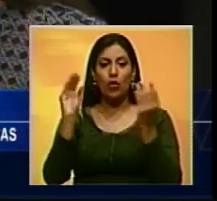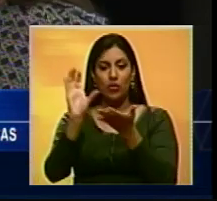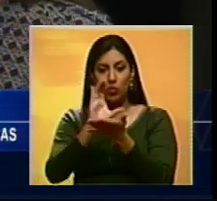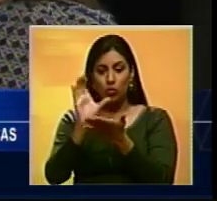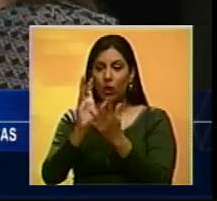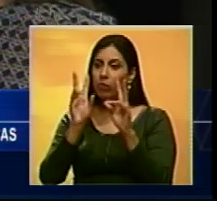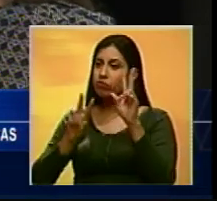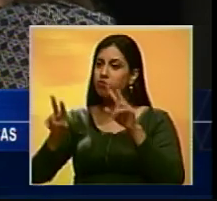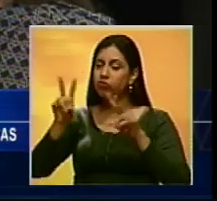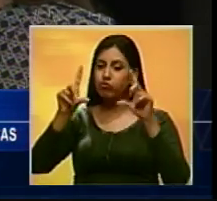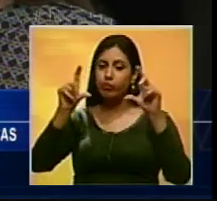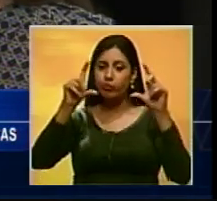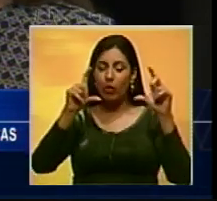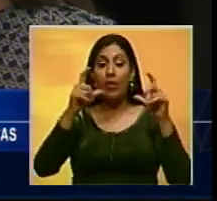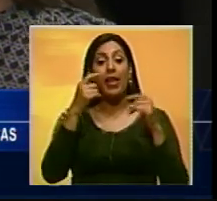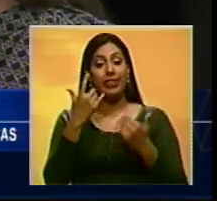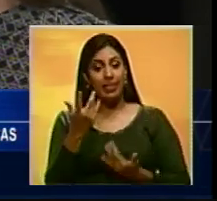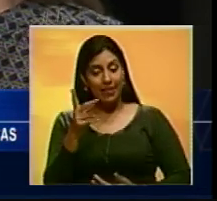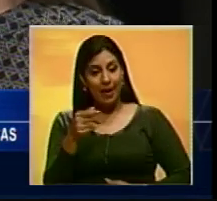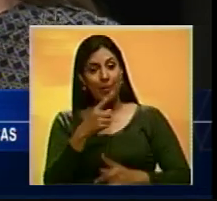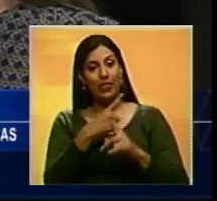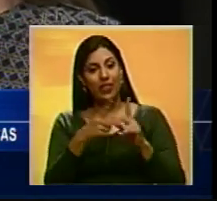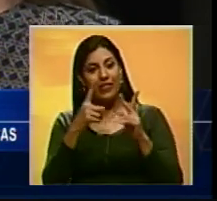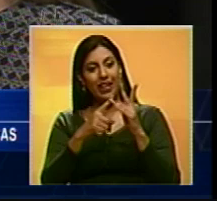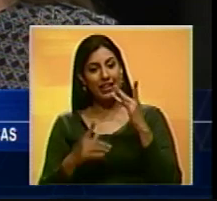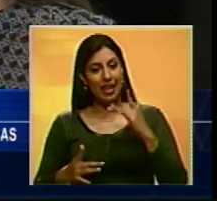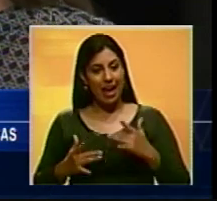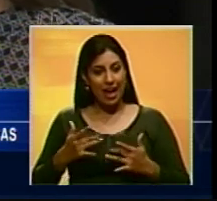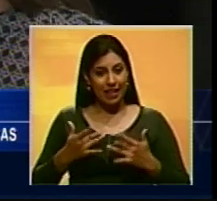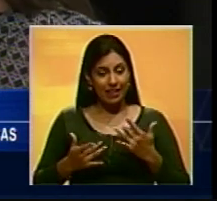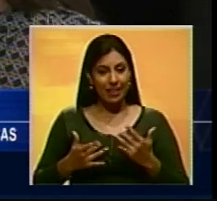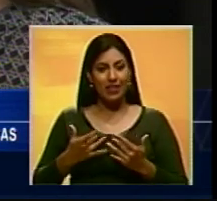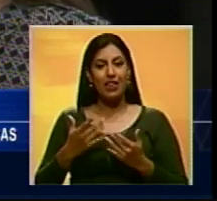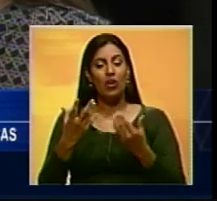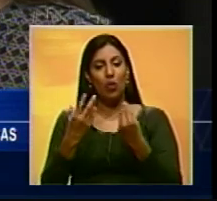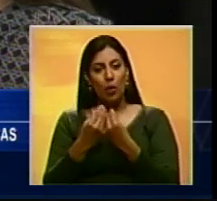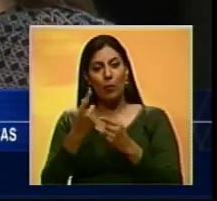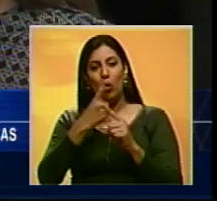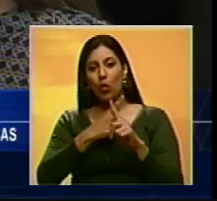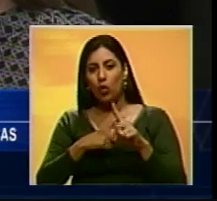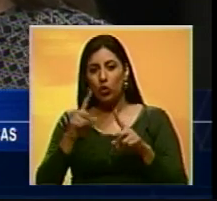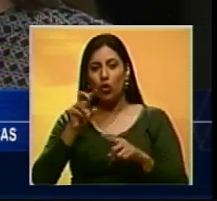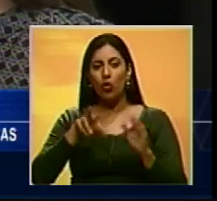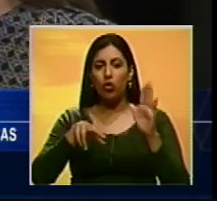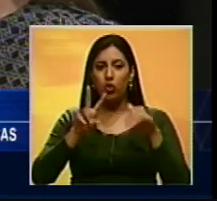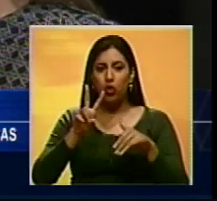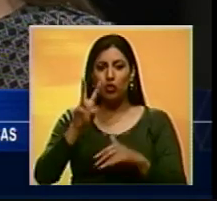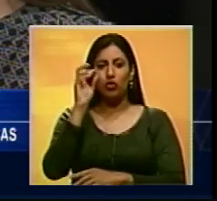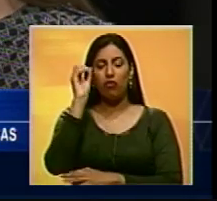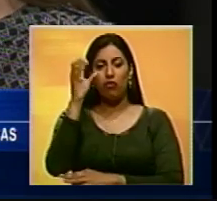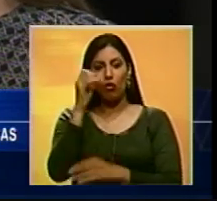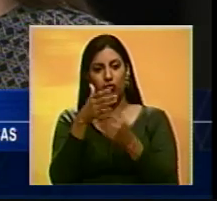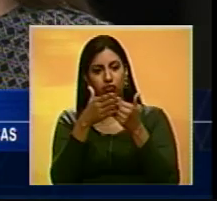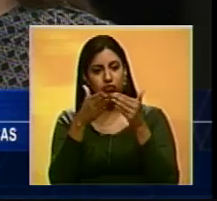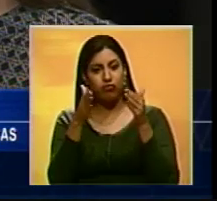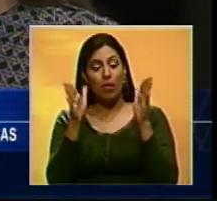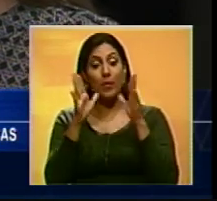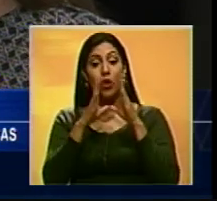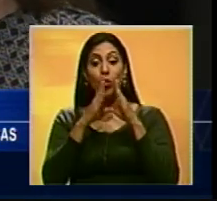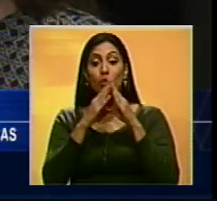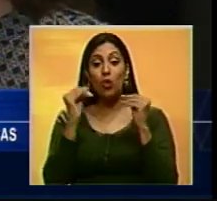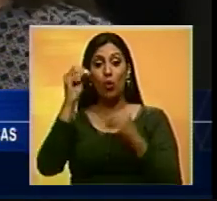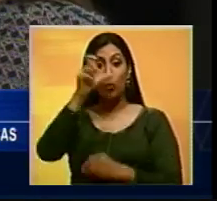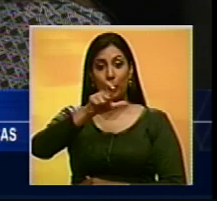ciudad y también varias actividades complementarias. Tenemos 12 foros abiertos a todo